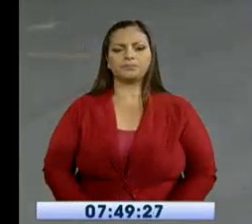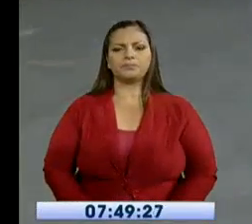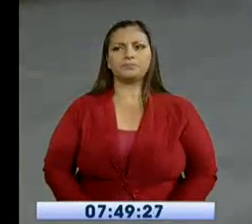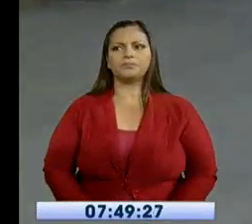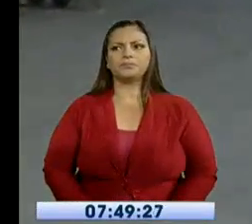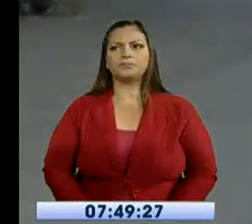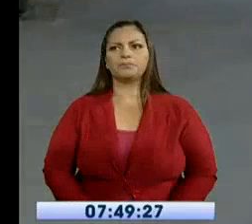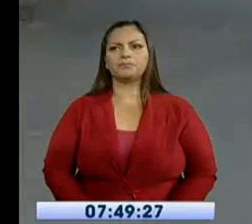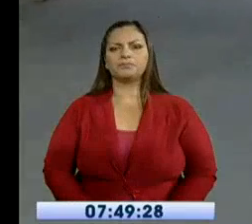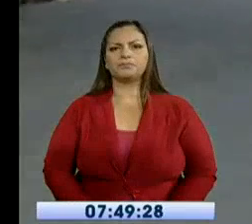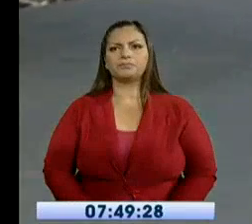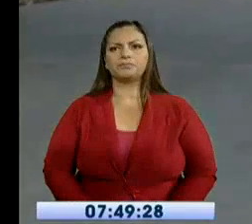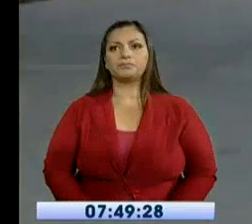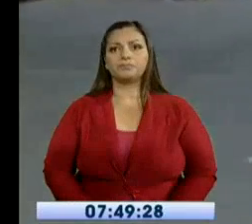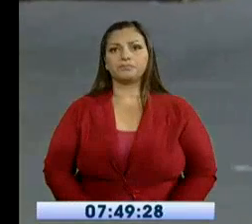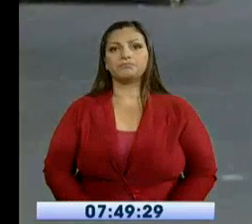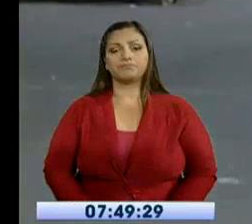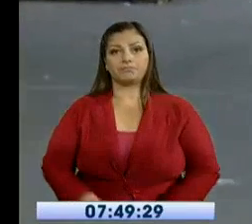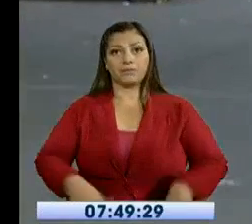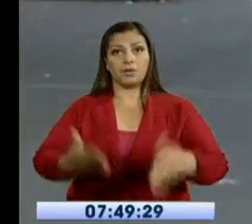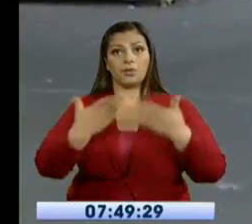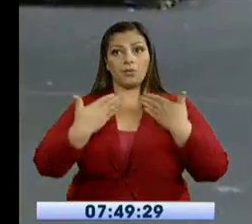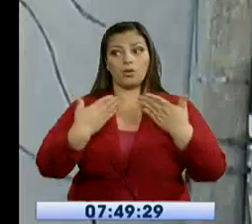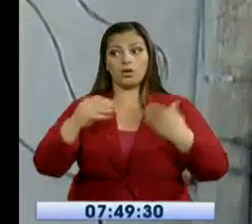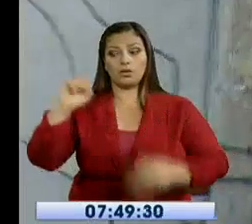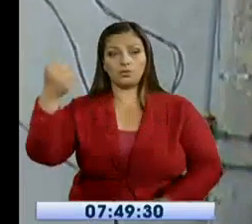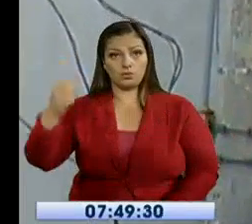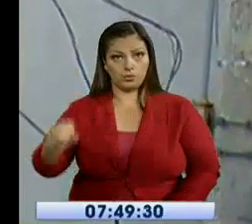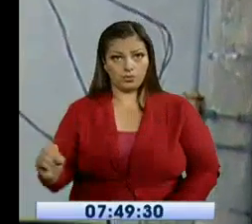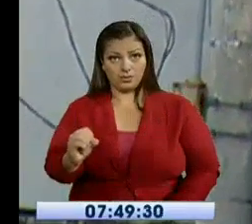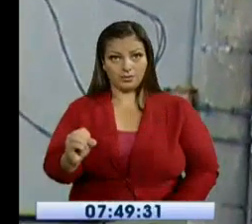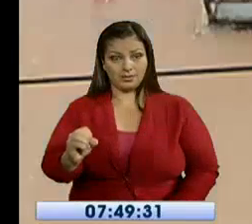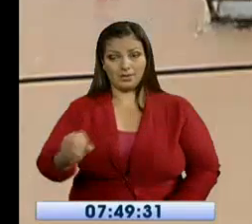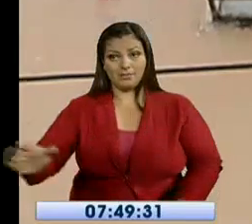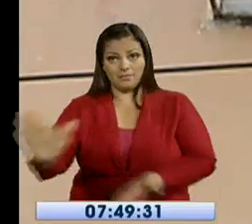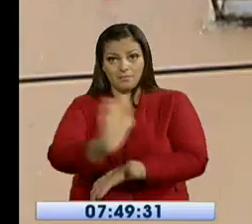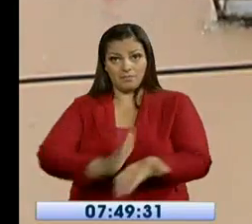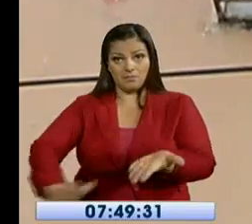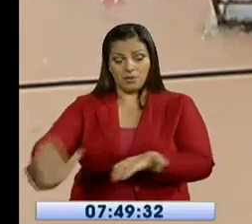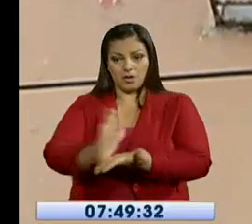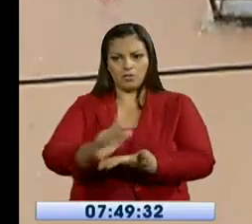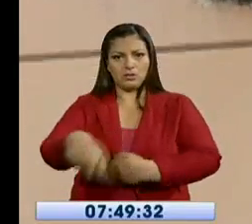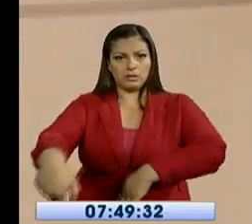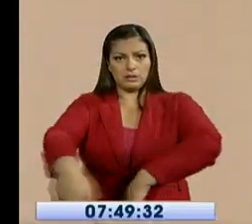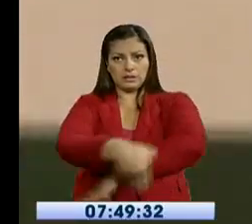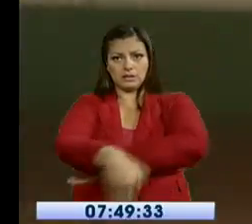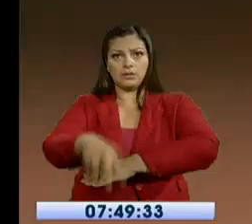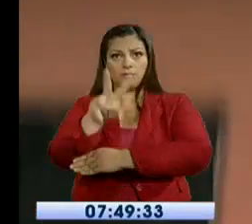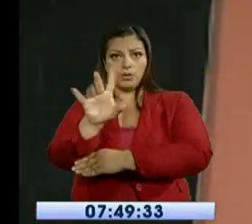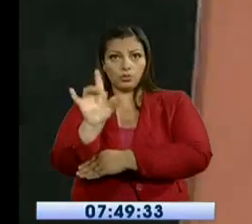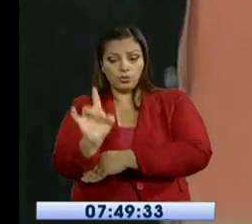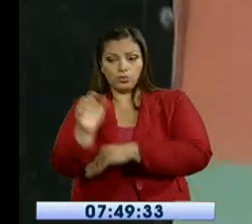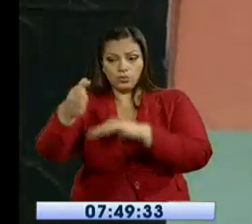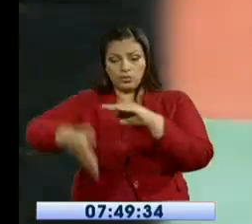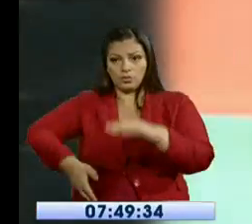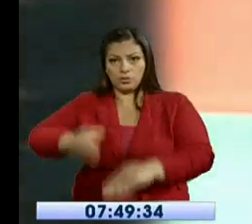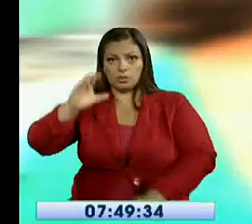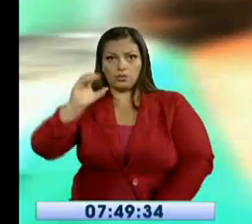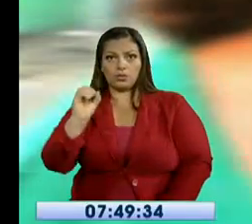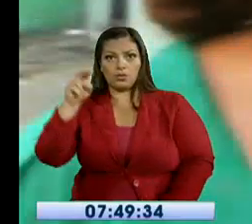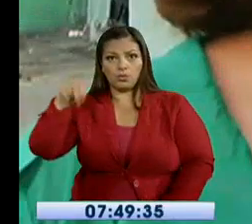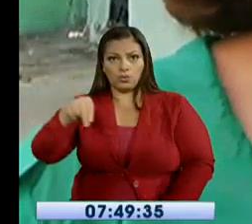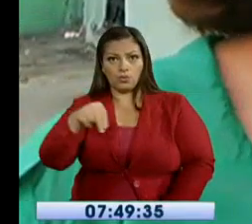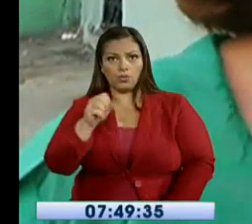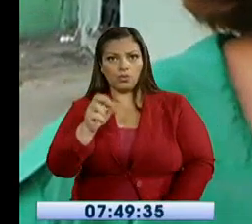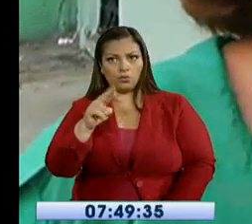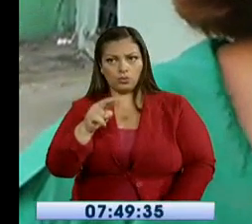Este es el barrio de la 28 y O'Connors. Allí dicen que hace 2 años ni los candados ni las rejas evitaban los robos. Así